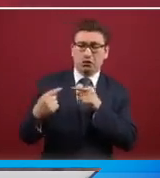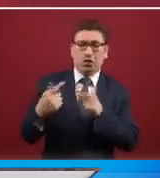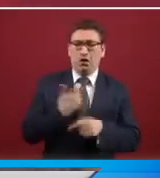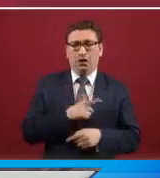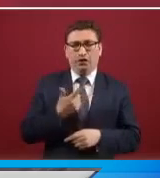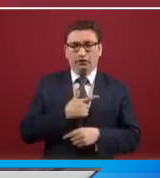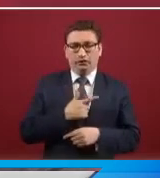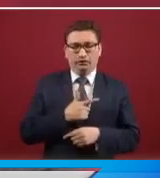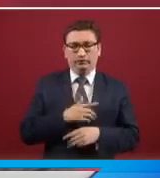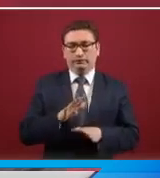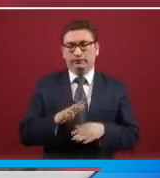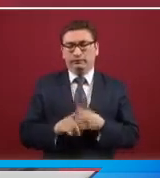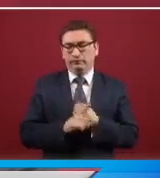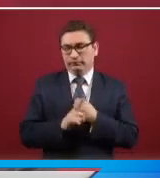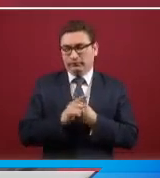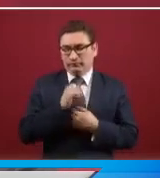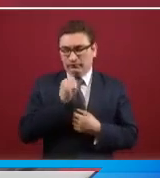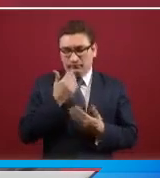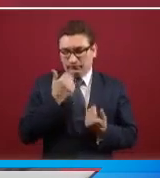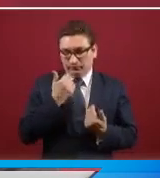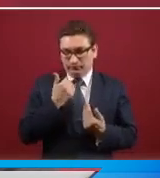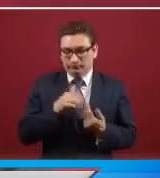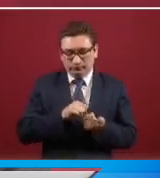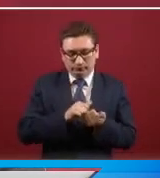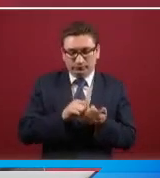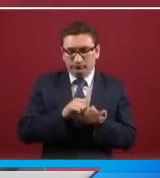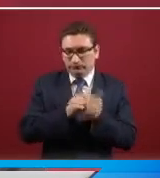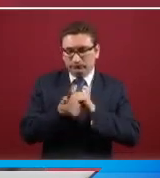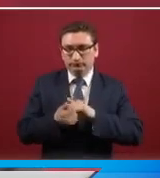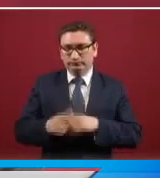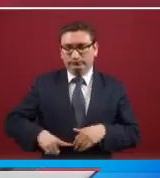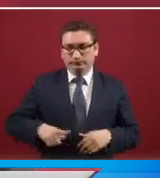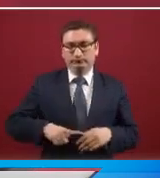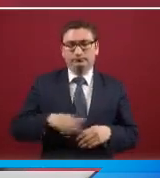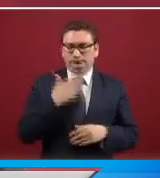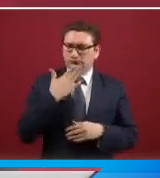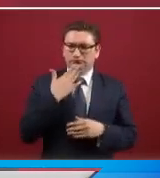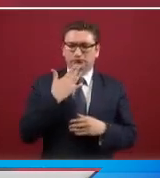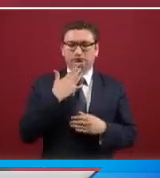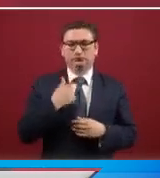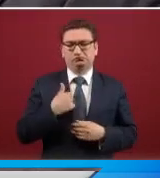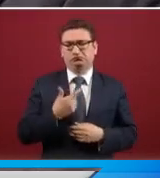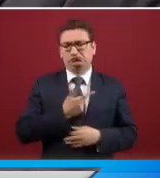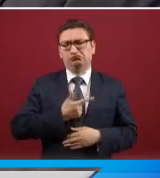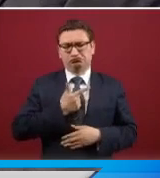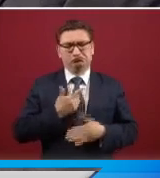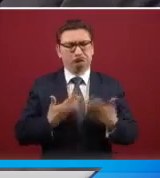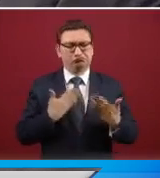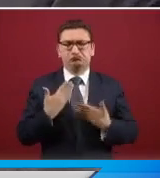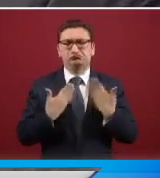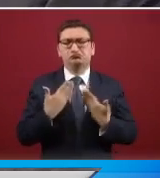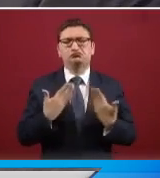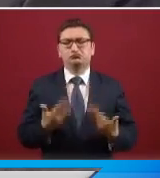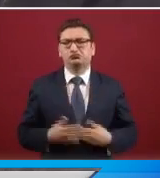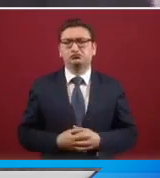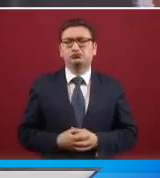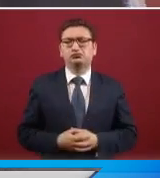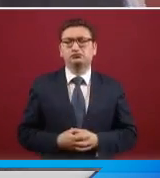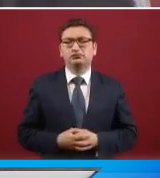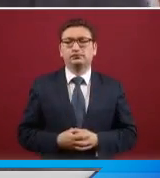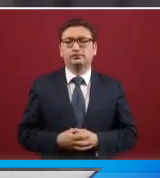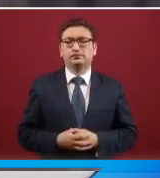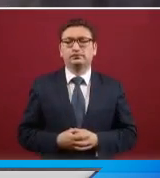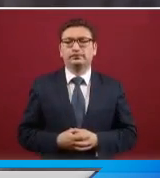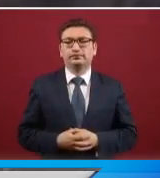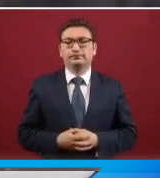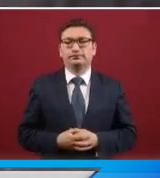nivel nacional, construyendo las bases de la nueva república, para que aunque regresara el conservadurismo corrupto, sea muy difícil dar marcha atrás a sus